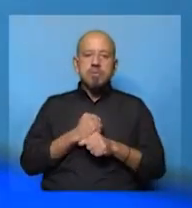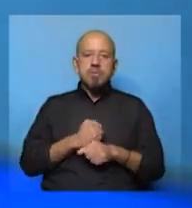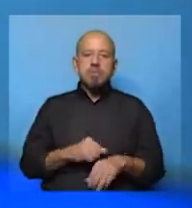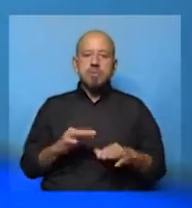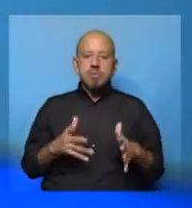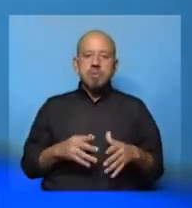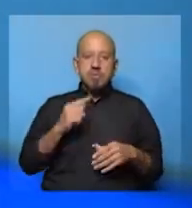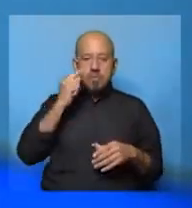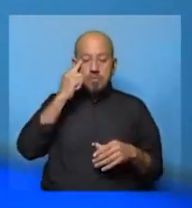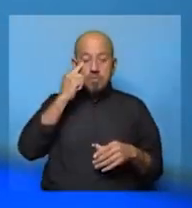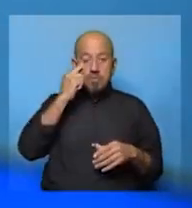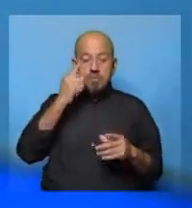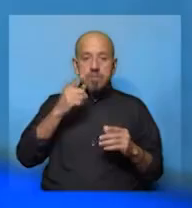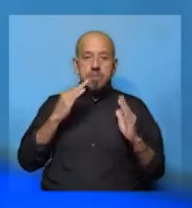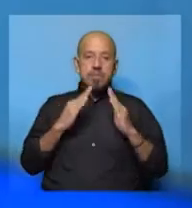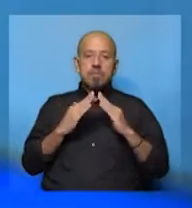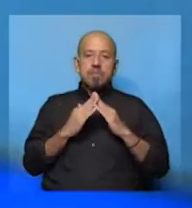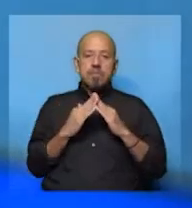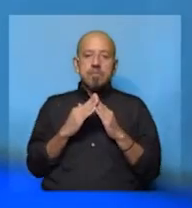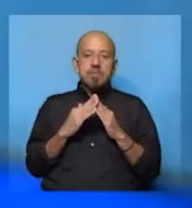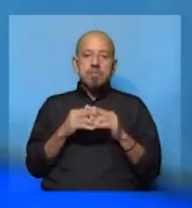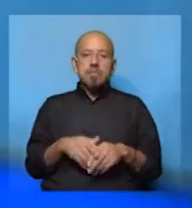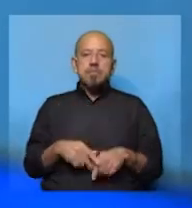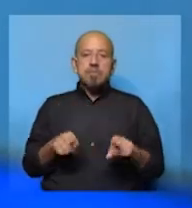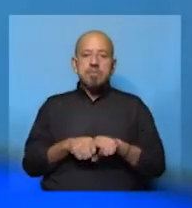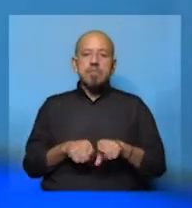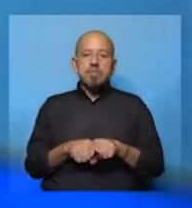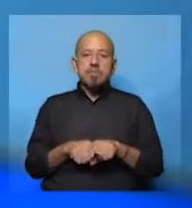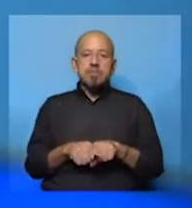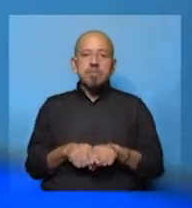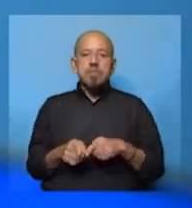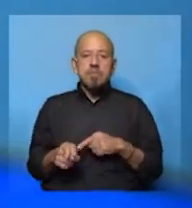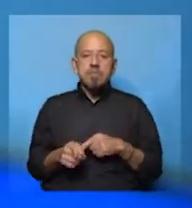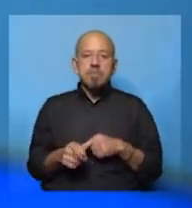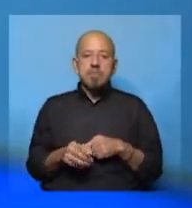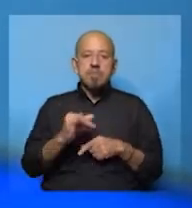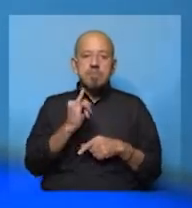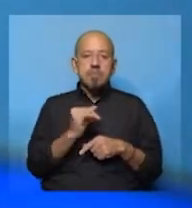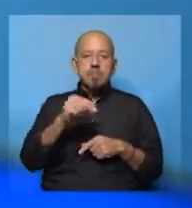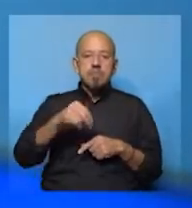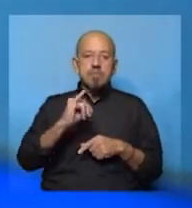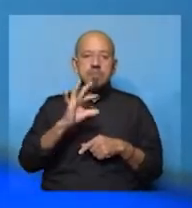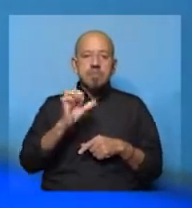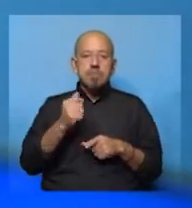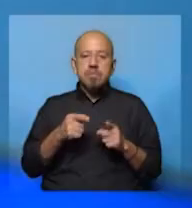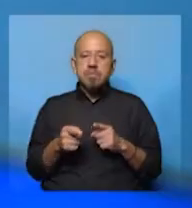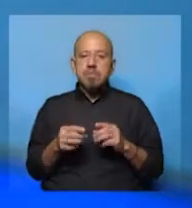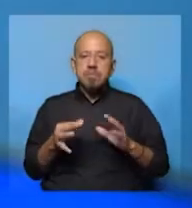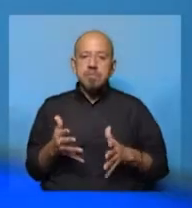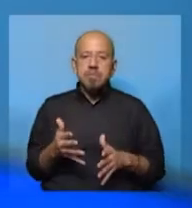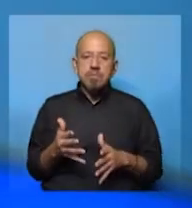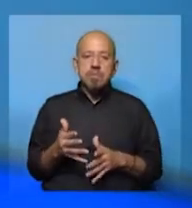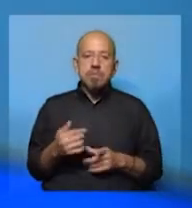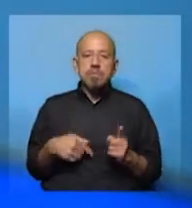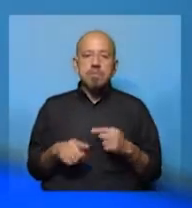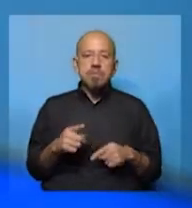eran las posibilidades de vivienda que ibas a tener lo mismo cuando alguien salía de Lisa sobre todo cuando se trataba de alguien que